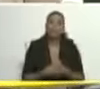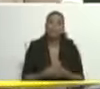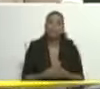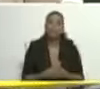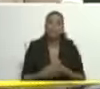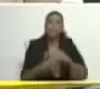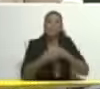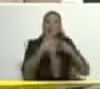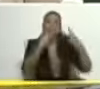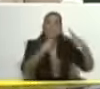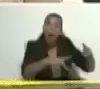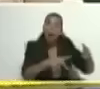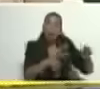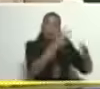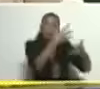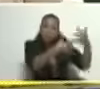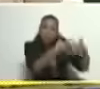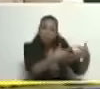párrafo